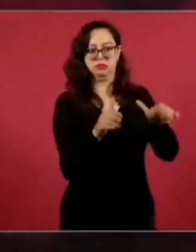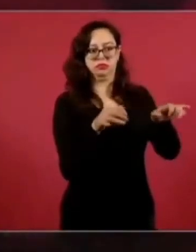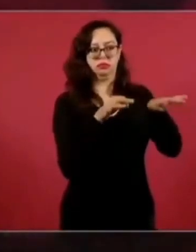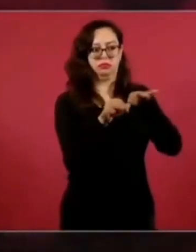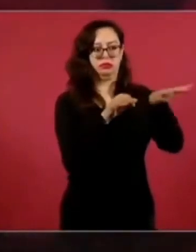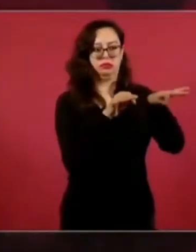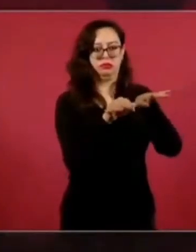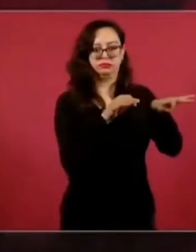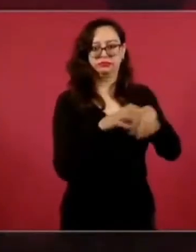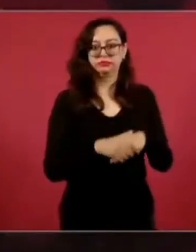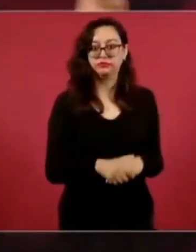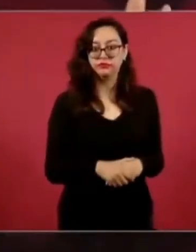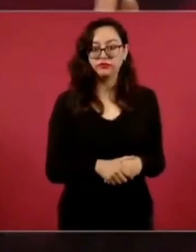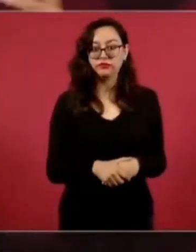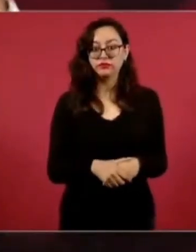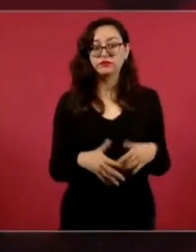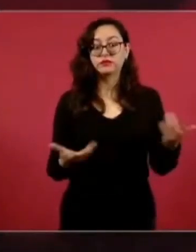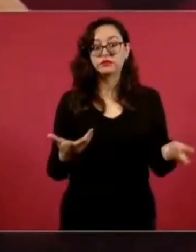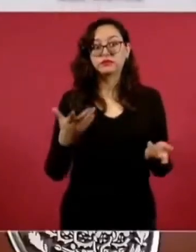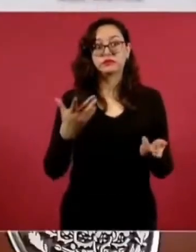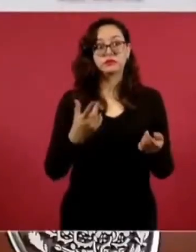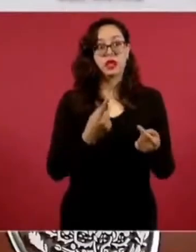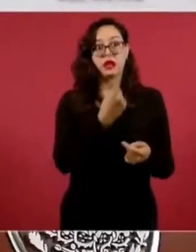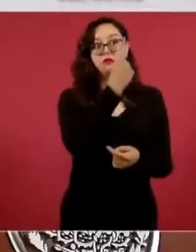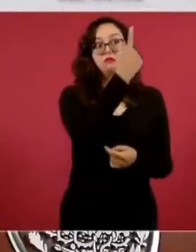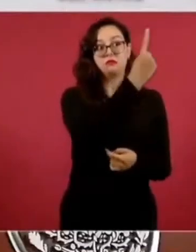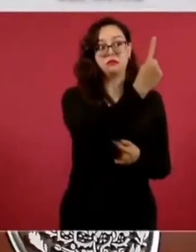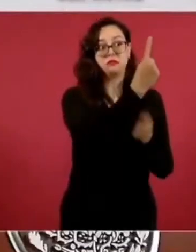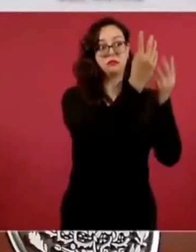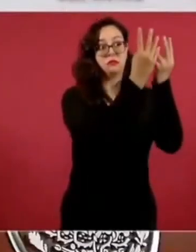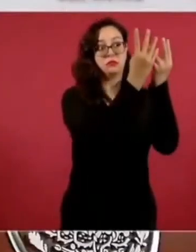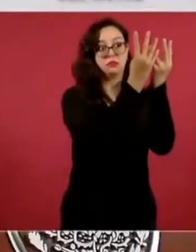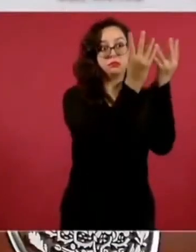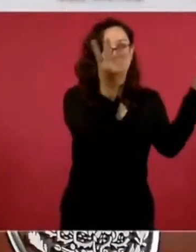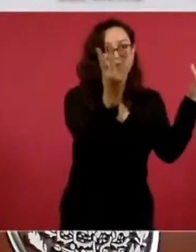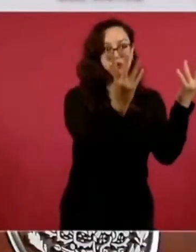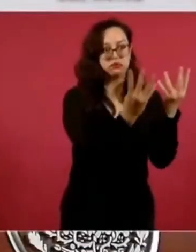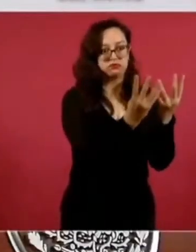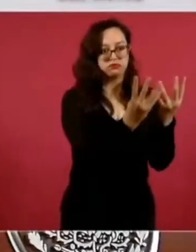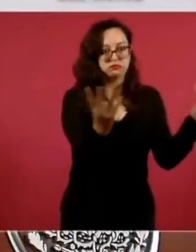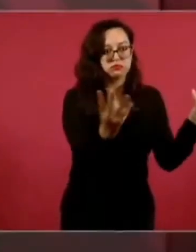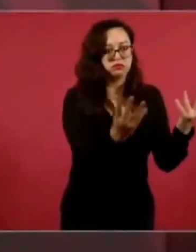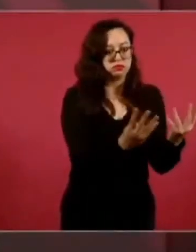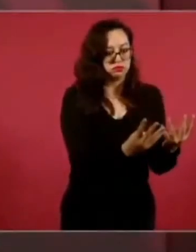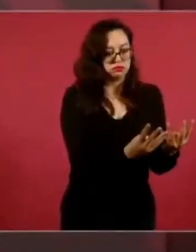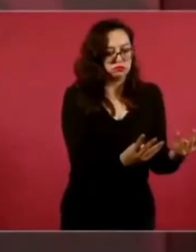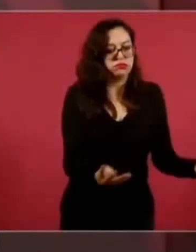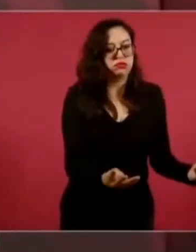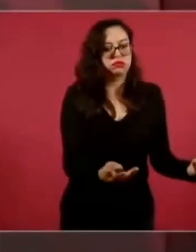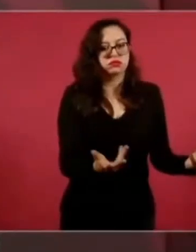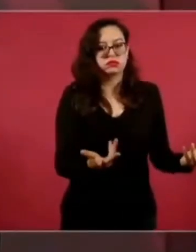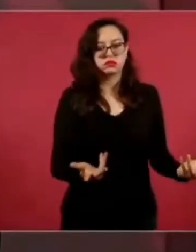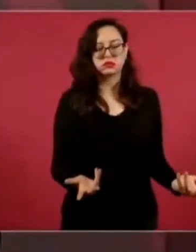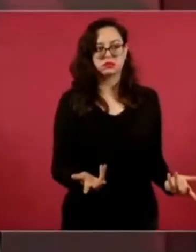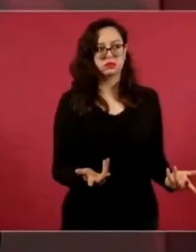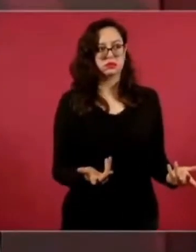Claro, un director, directora, directores de área,